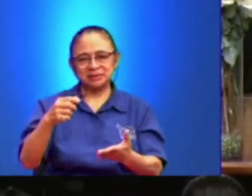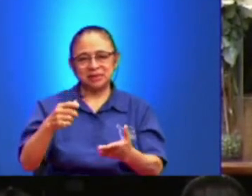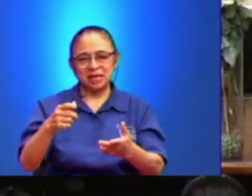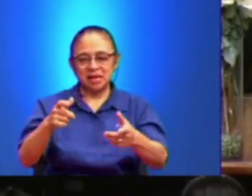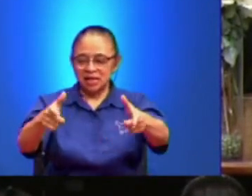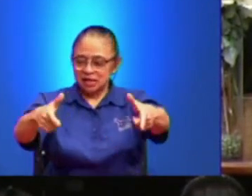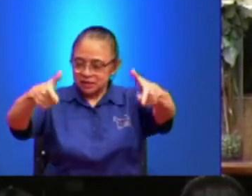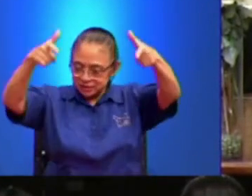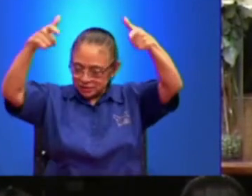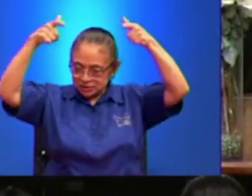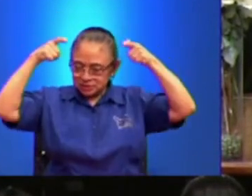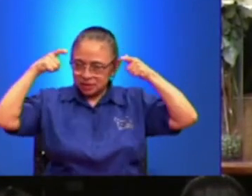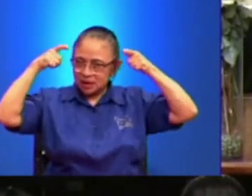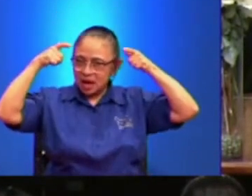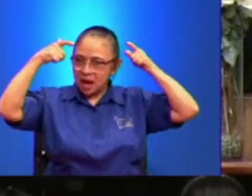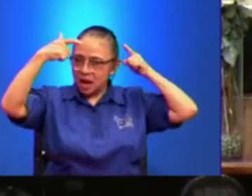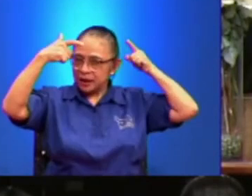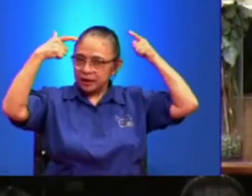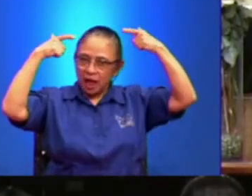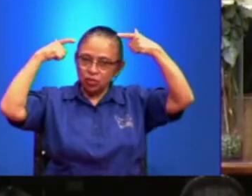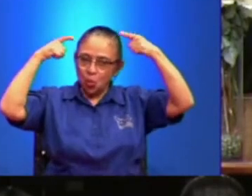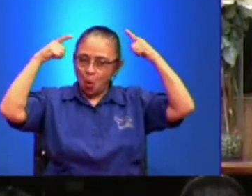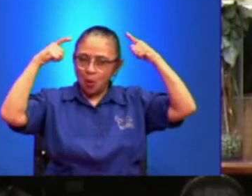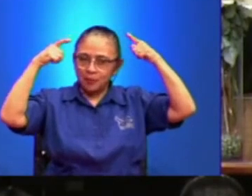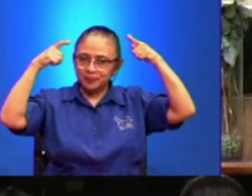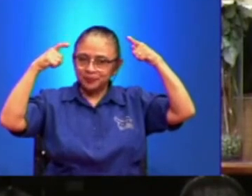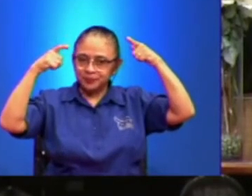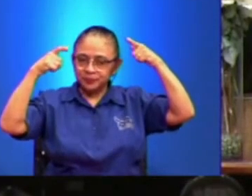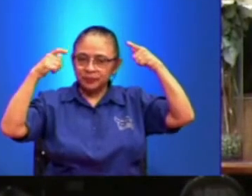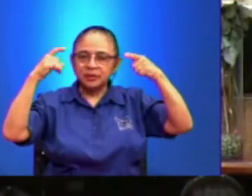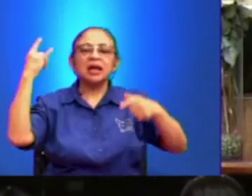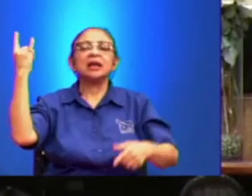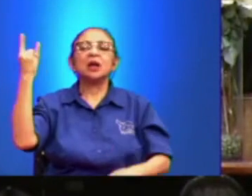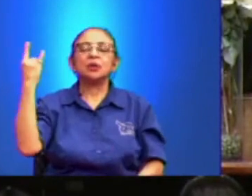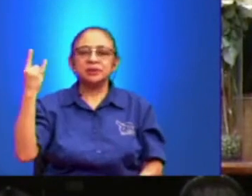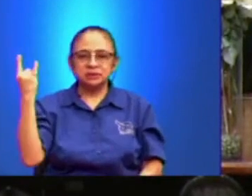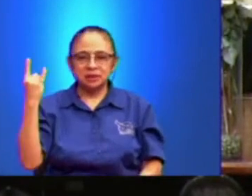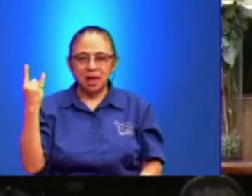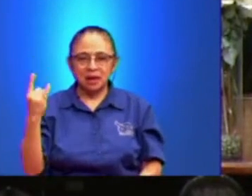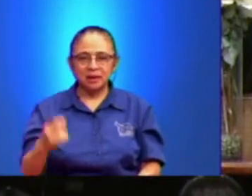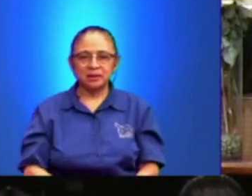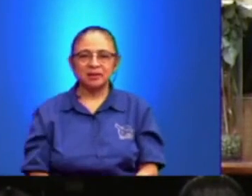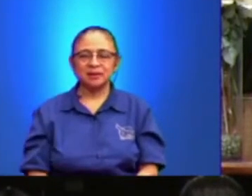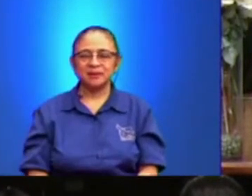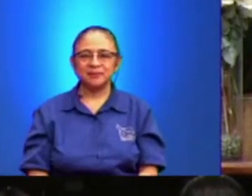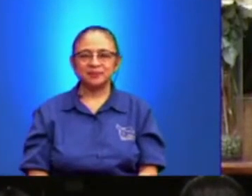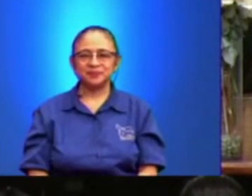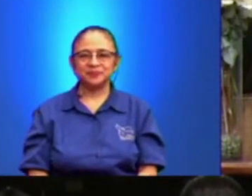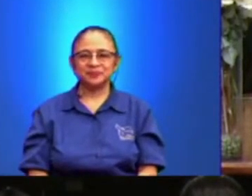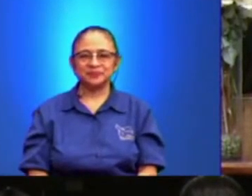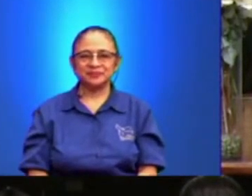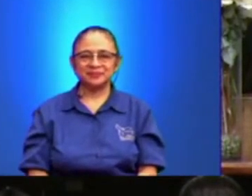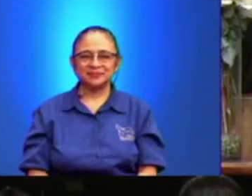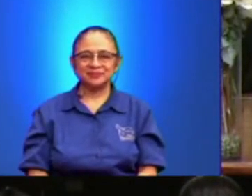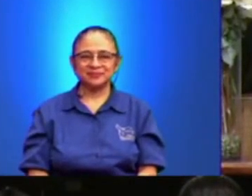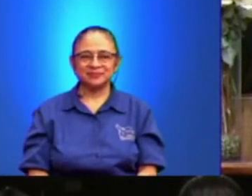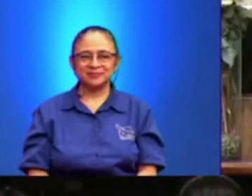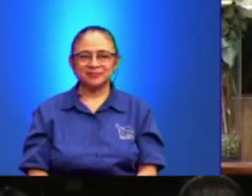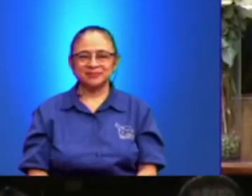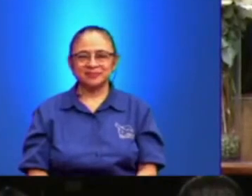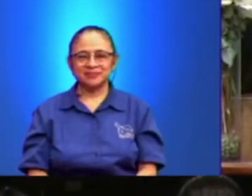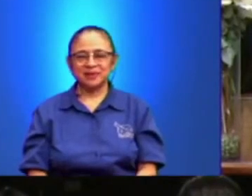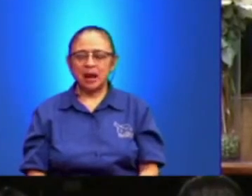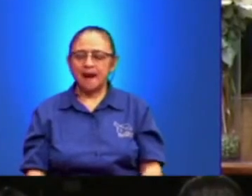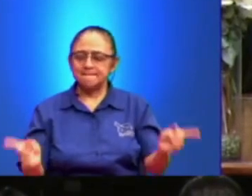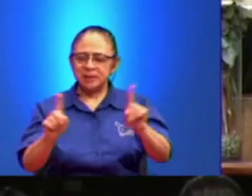sorbona se graduó en la universidad lumumba de moscú paso